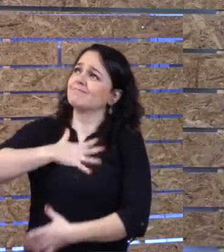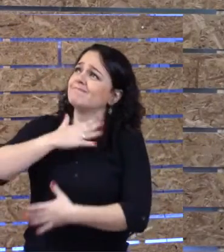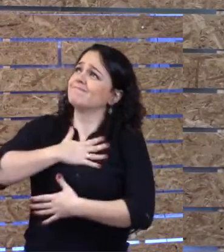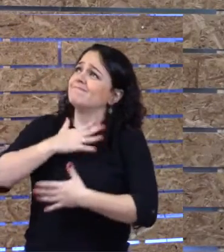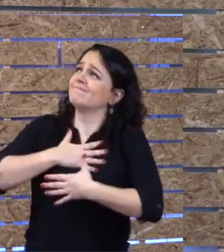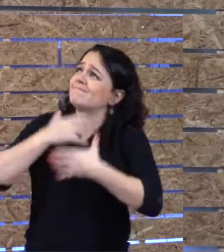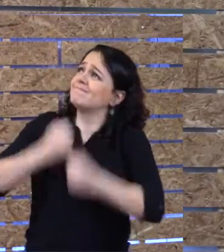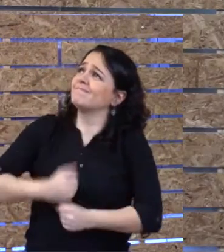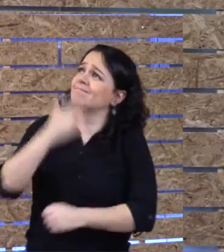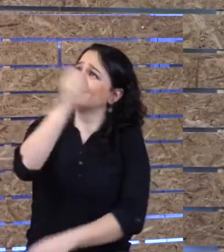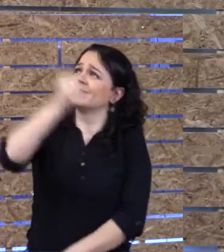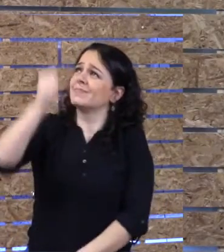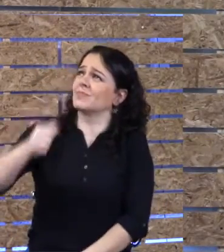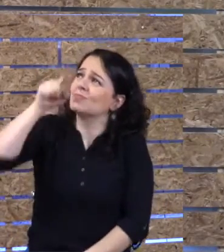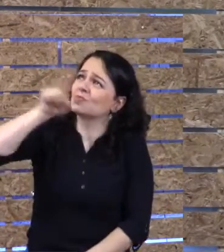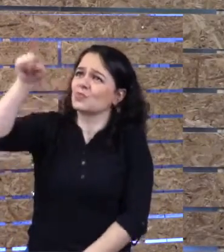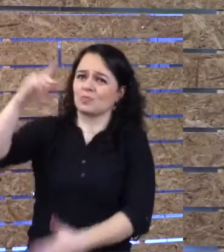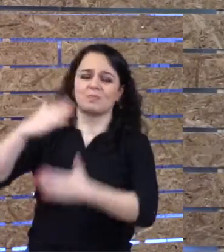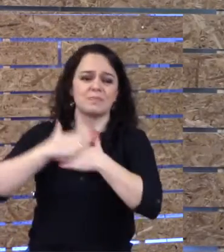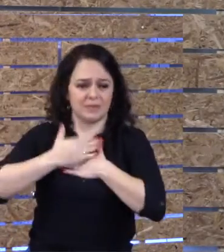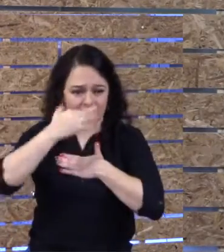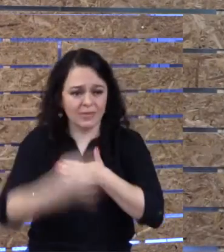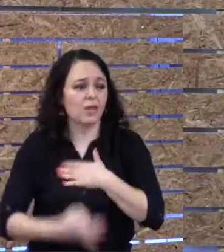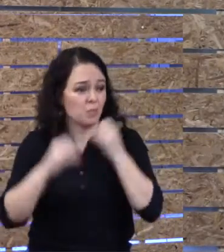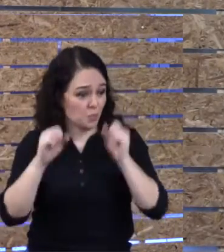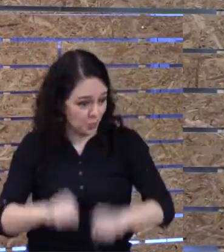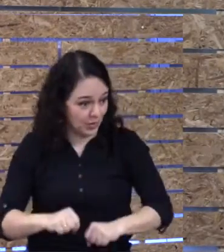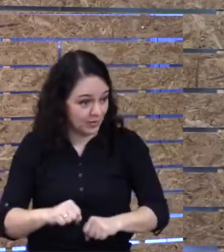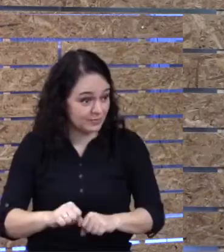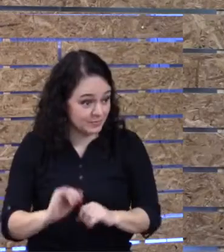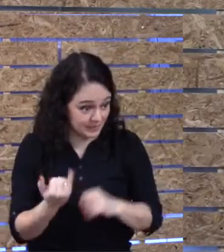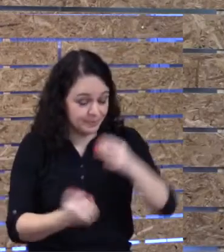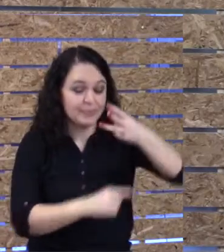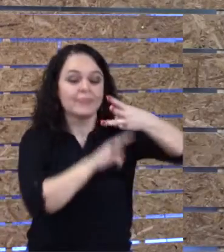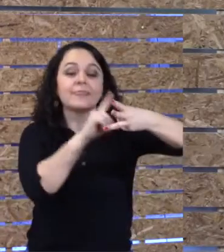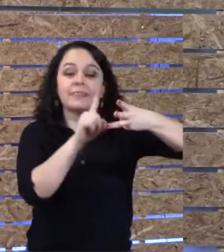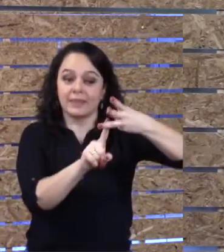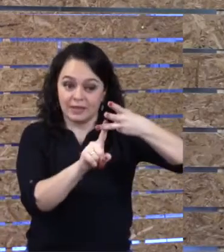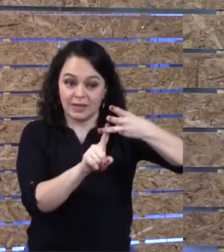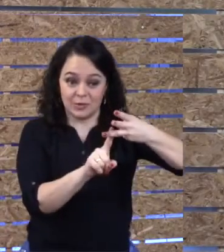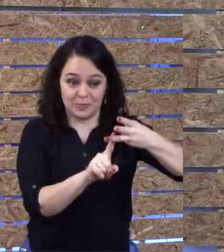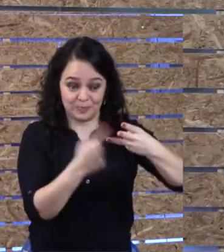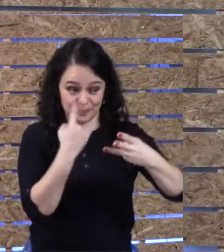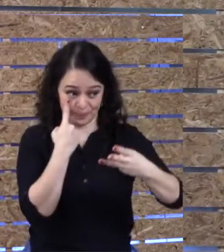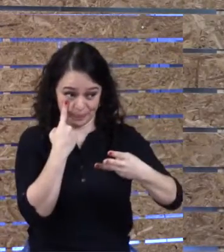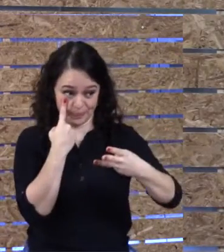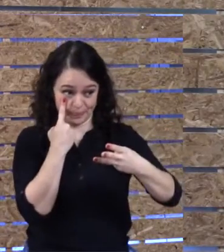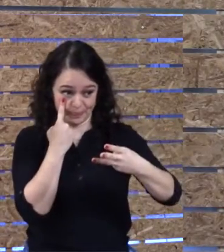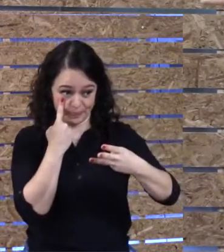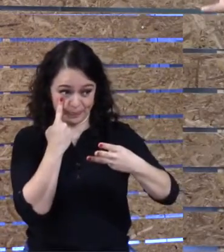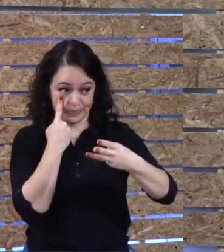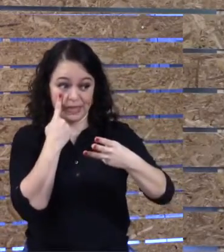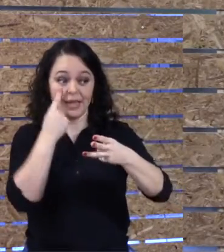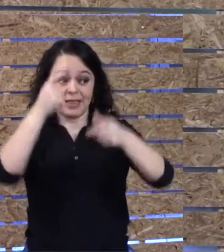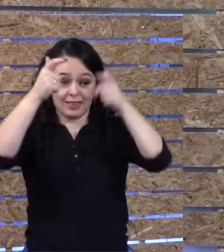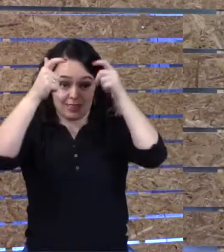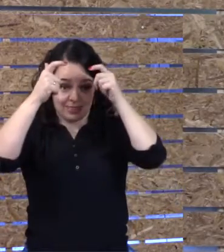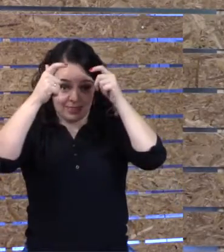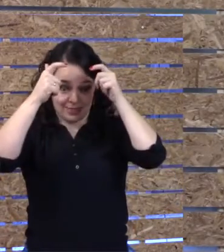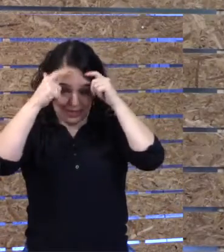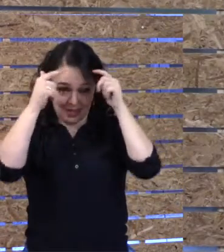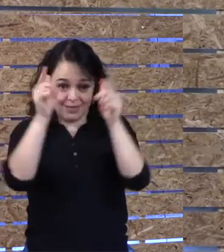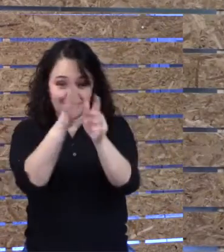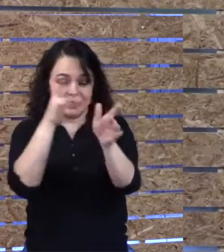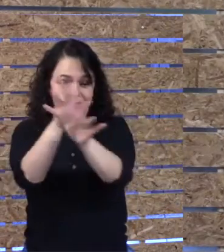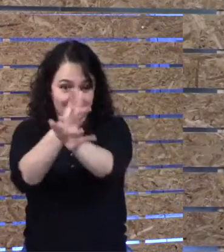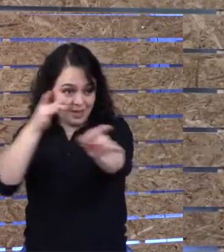Ahora noten esto: David es el rey de Israel, que él fue pastor, y ahora es el pastor de Israel, porque lo